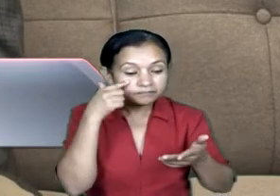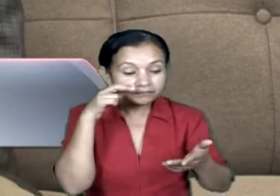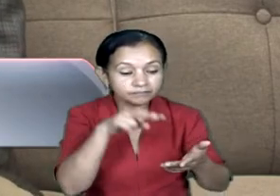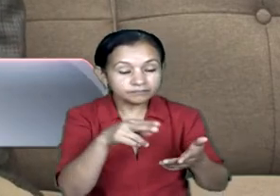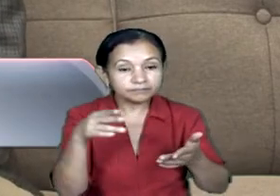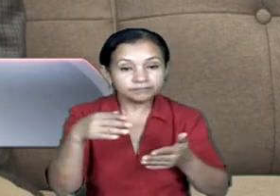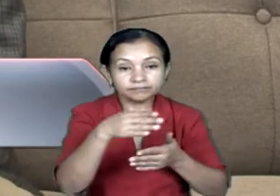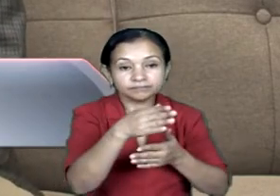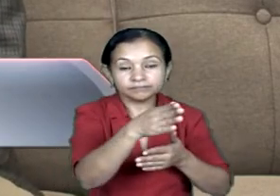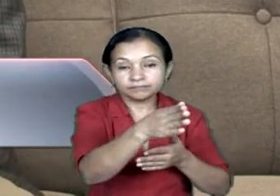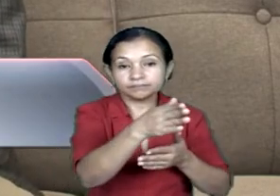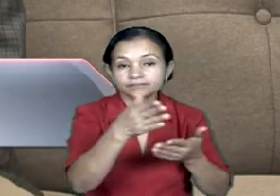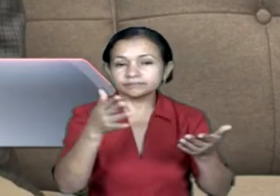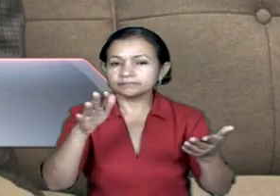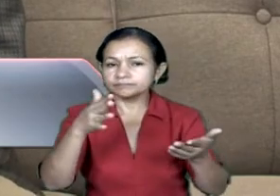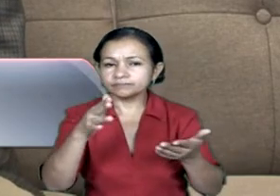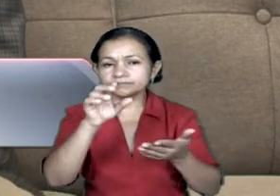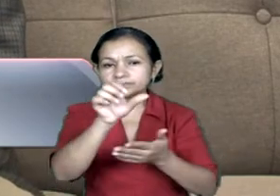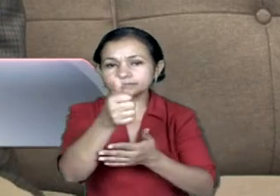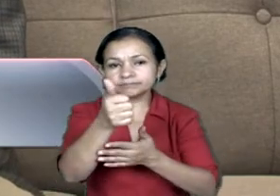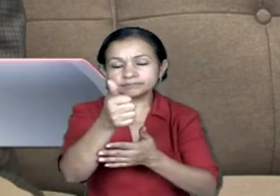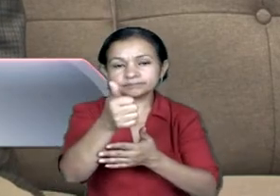el momento hay como